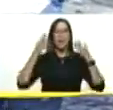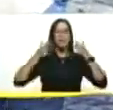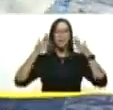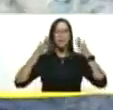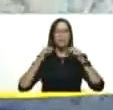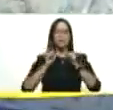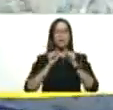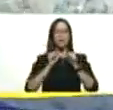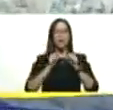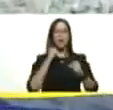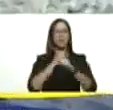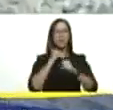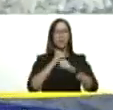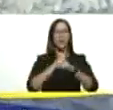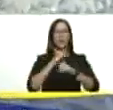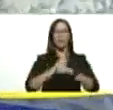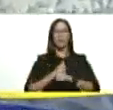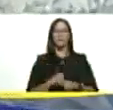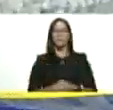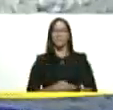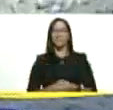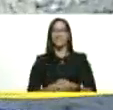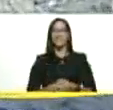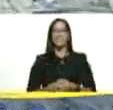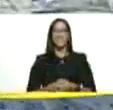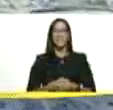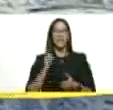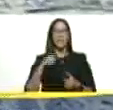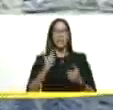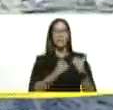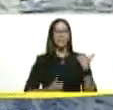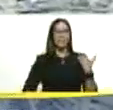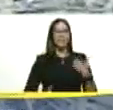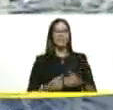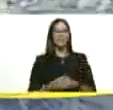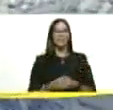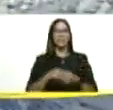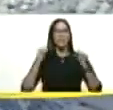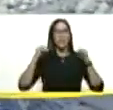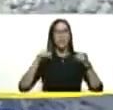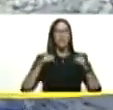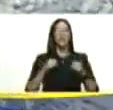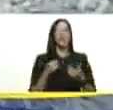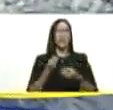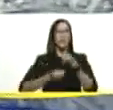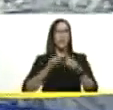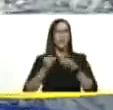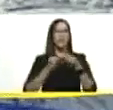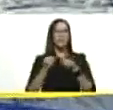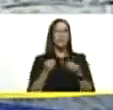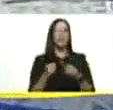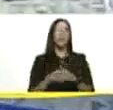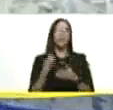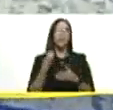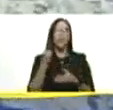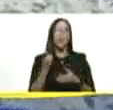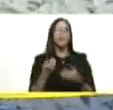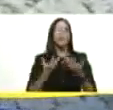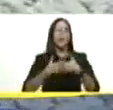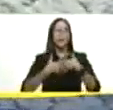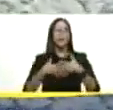de los trabajadores y trabajadoras. Además también, presidente, decirle que hoy nos hemos constituido como una empresa propiedad